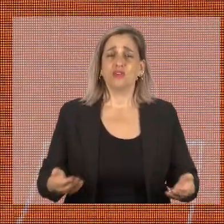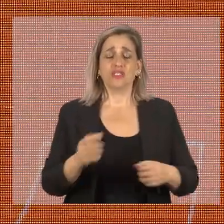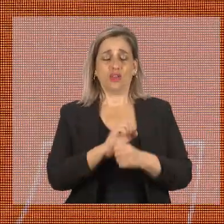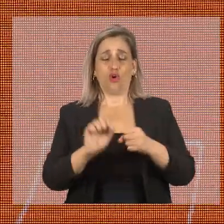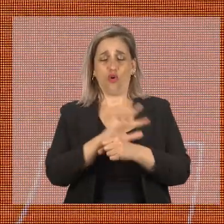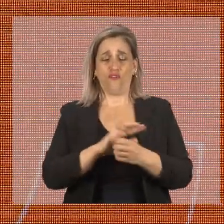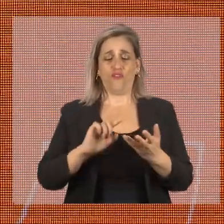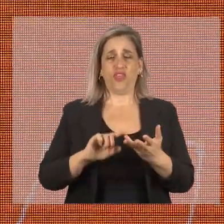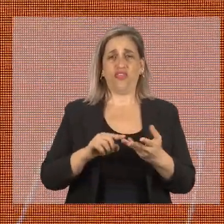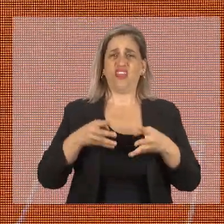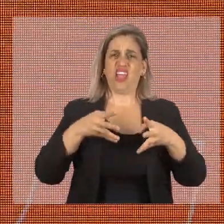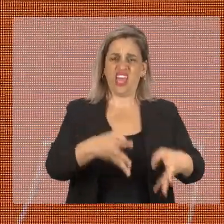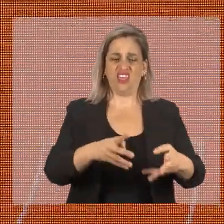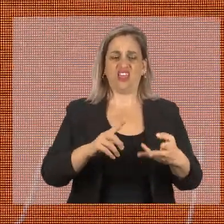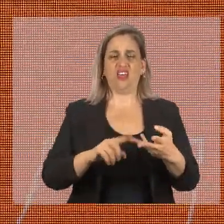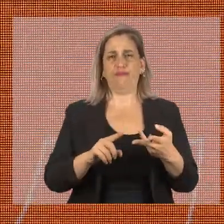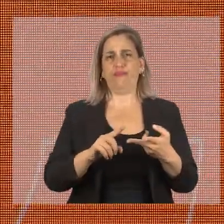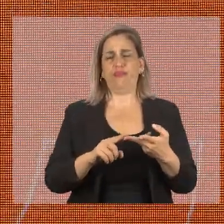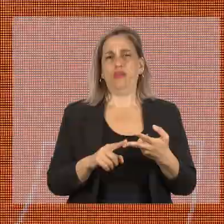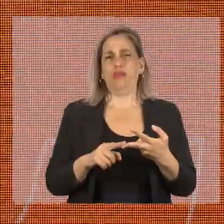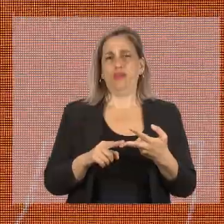Entonces, pandemia, guerra,